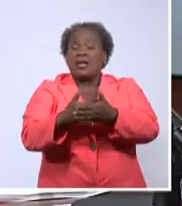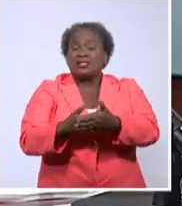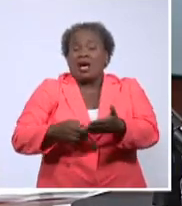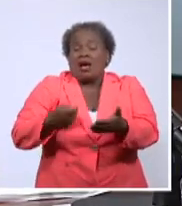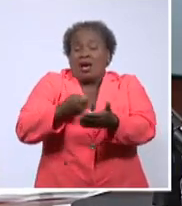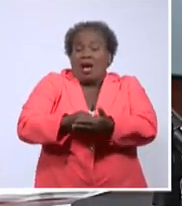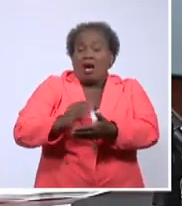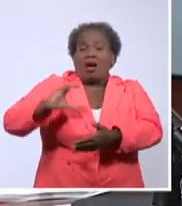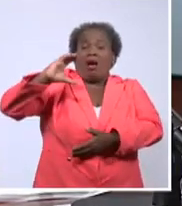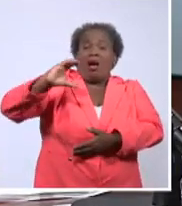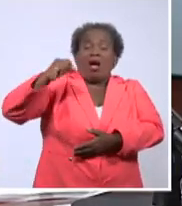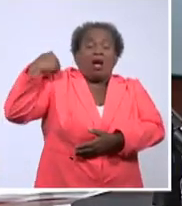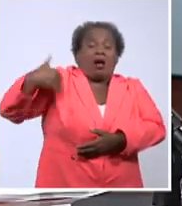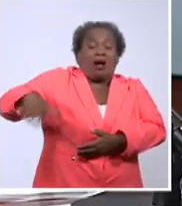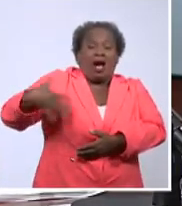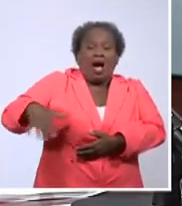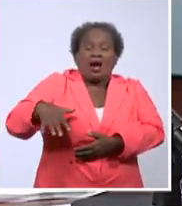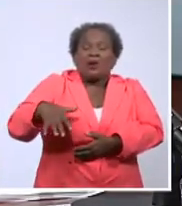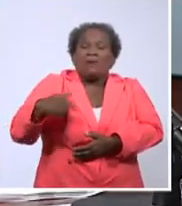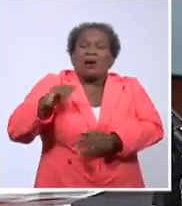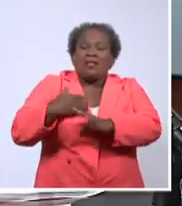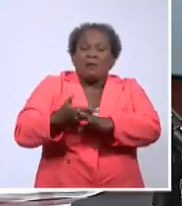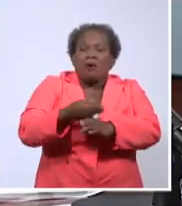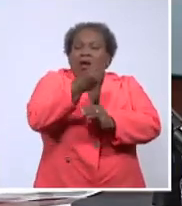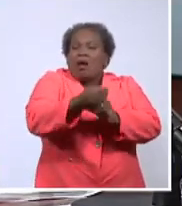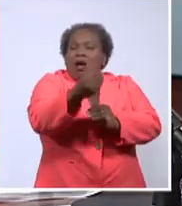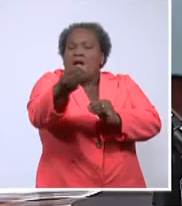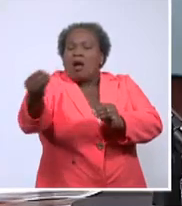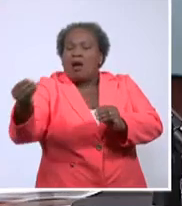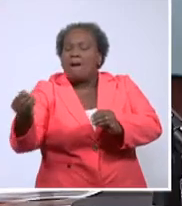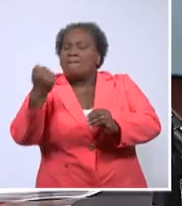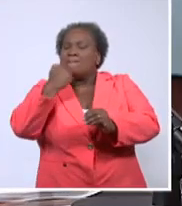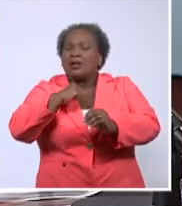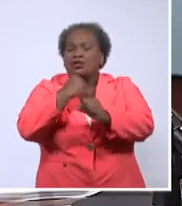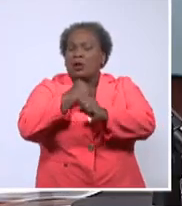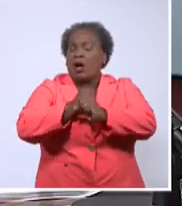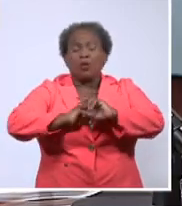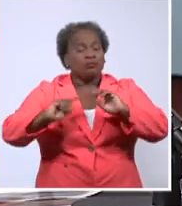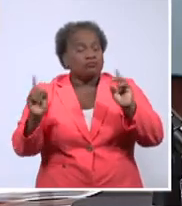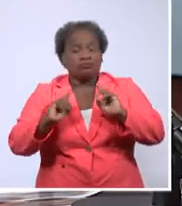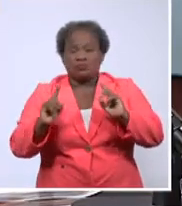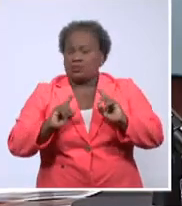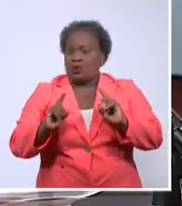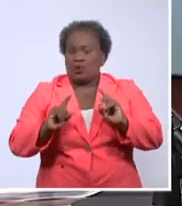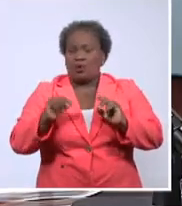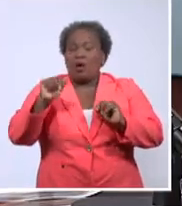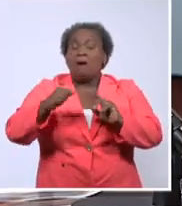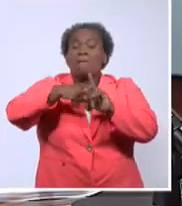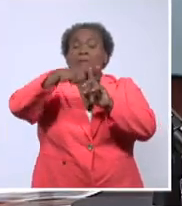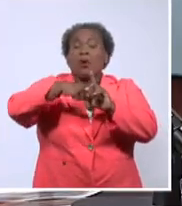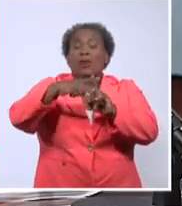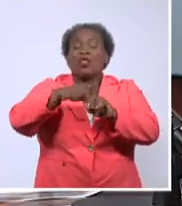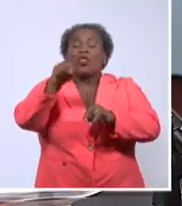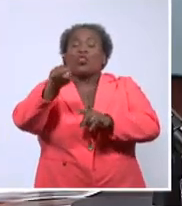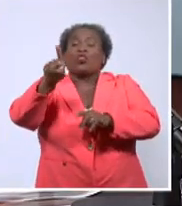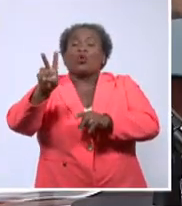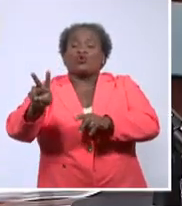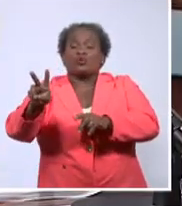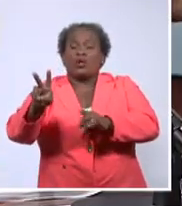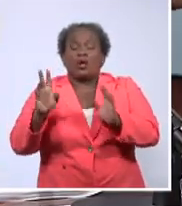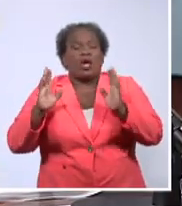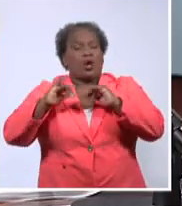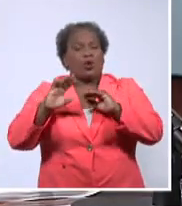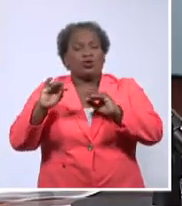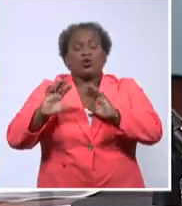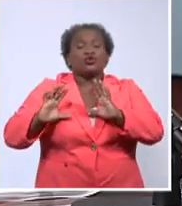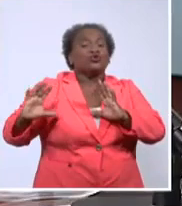queriendo tener ganancia para repartir más entre los trabajadores. Ponga el precio que le corresponda. Estoy hablando como promedio 12, no piense nadie que hemos dicho, todo el